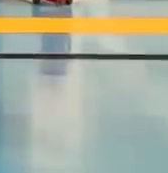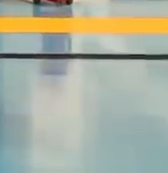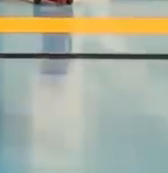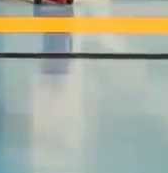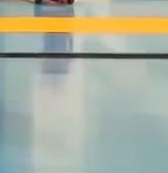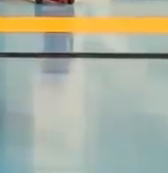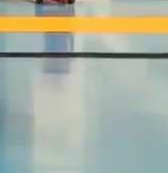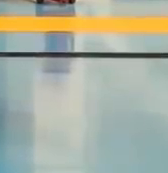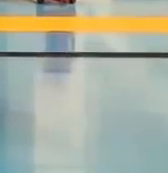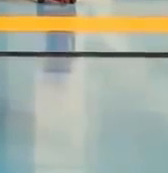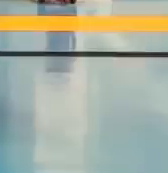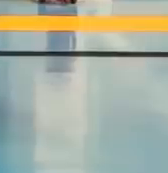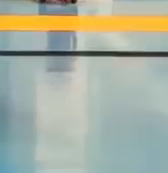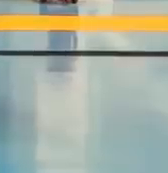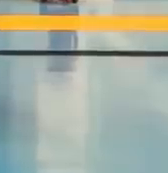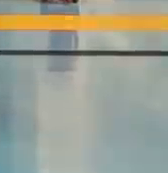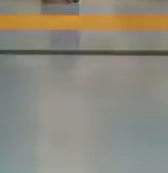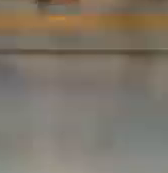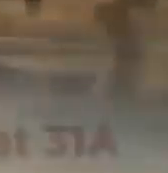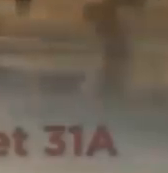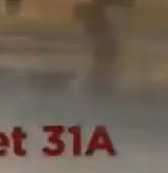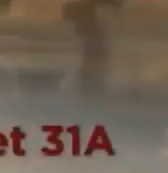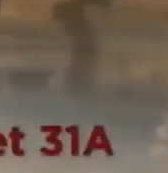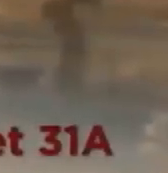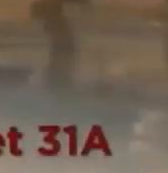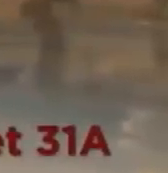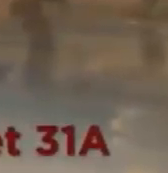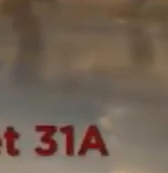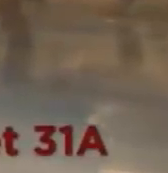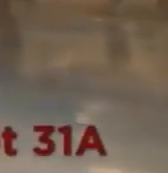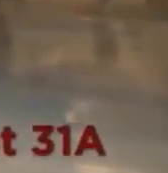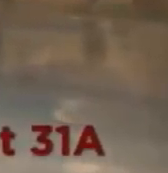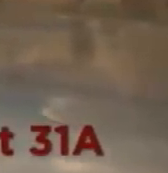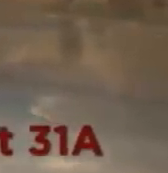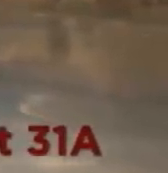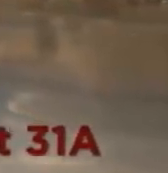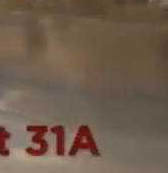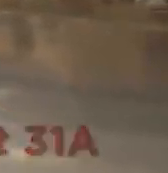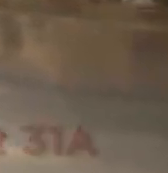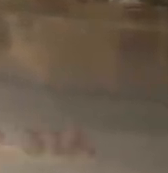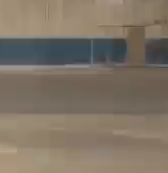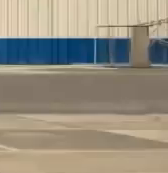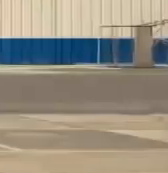no tuvieran una vocación clara en beneficio de la ciudadanía.